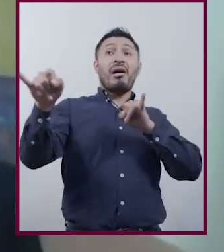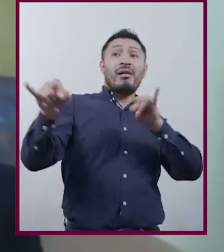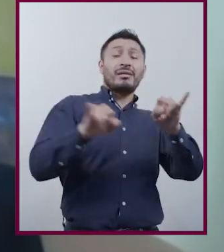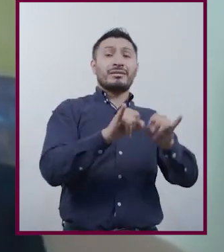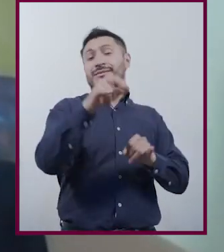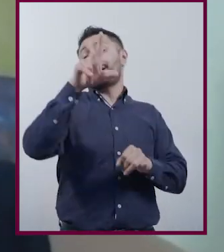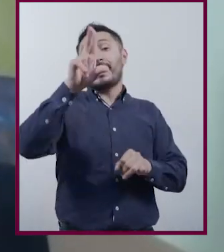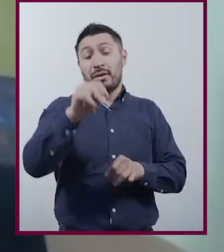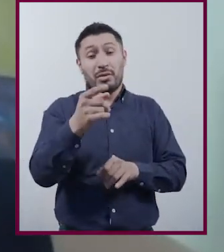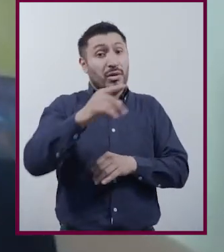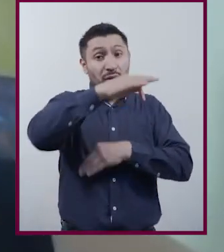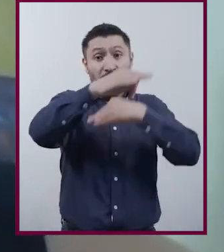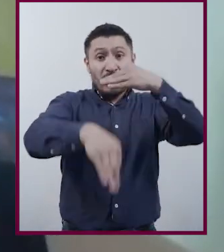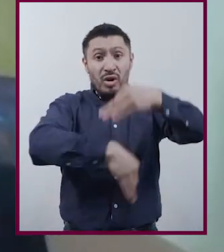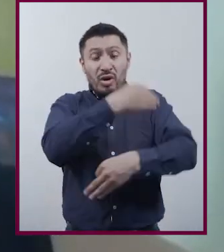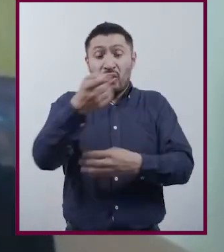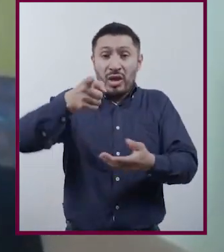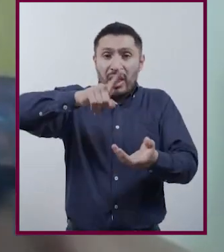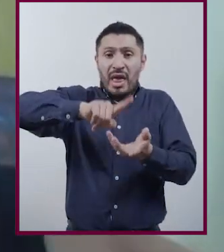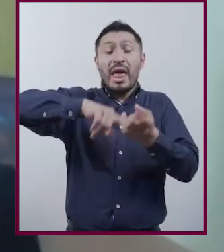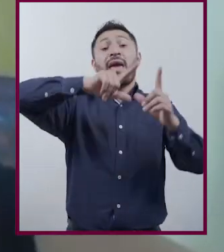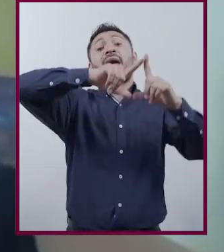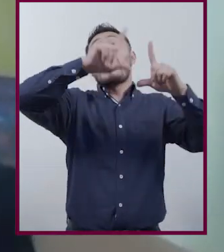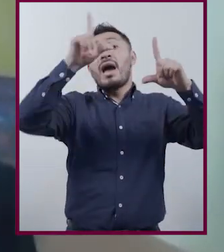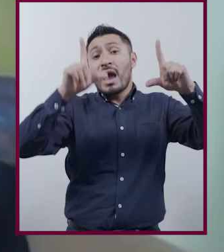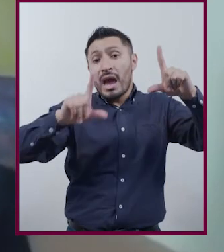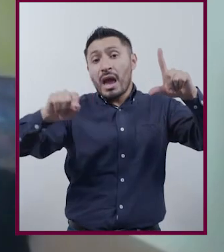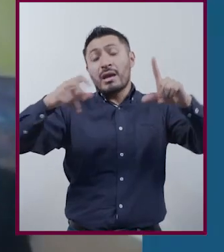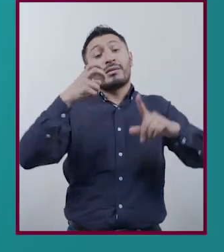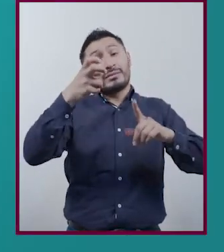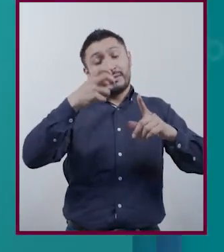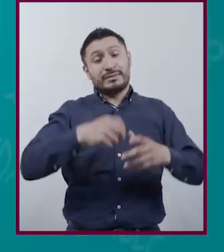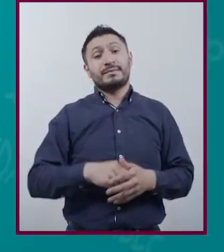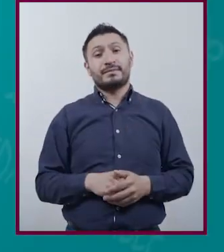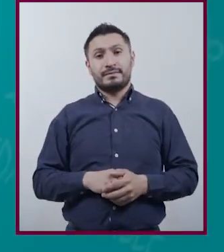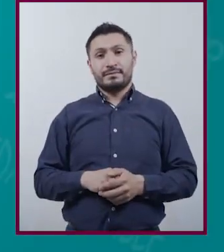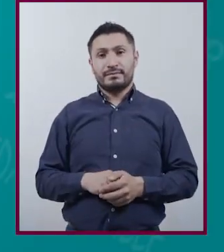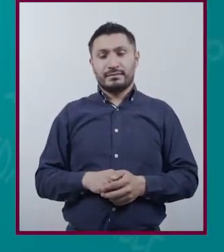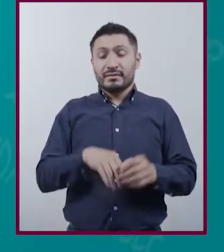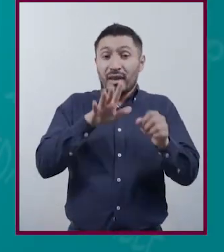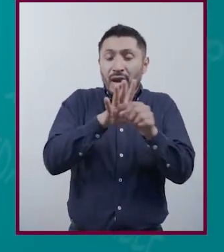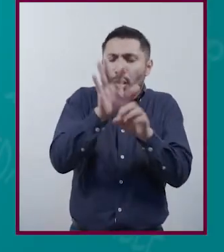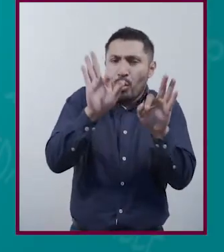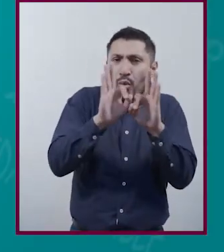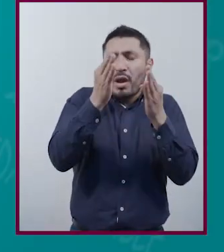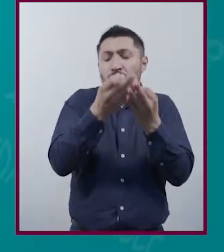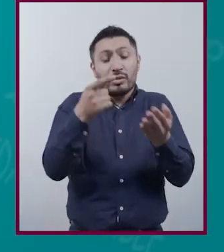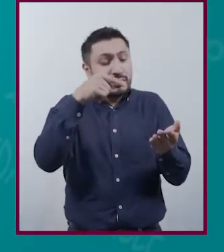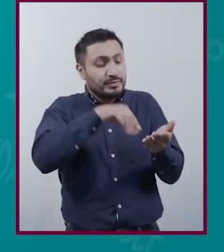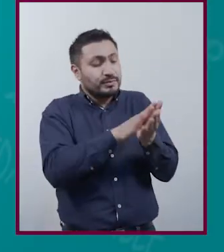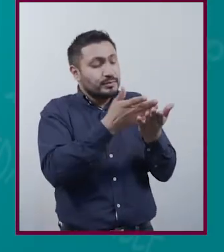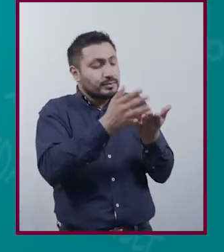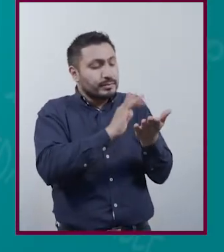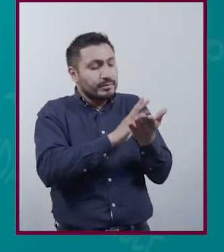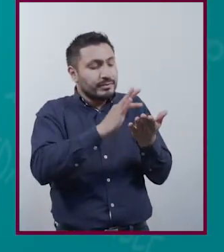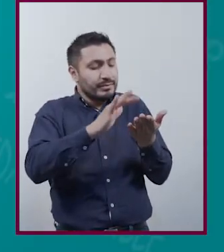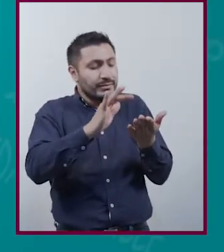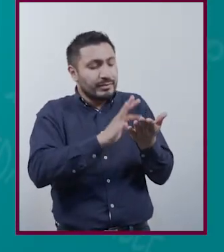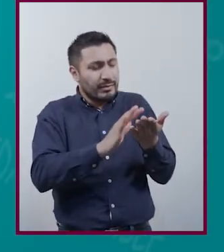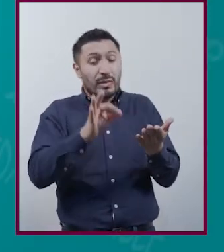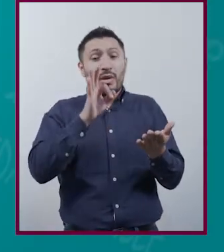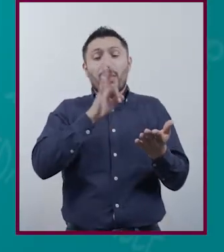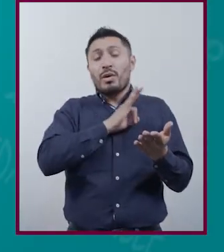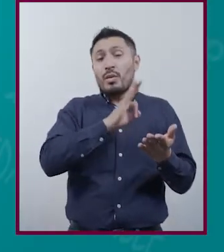el centro y como si eso no afectara el entorno nacional. ¿De qué manera una novela como Balún Canán